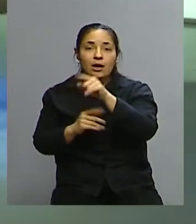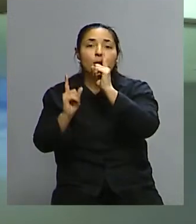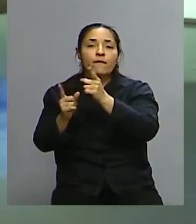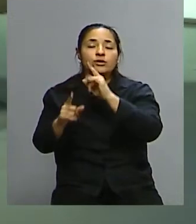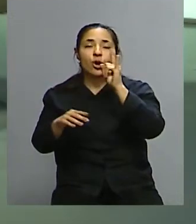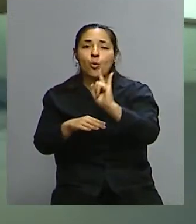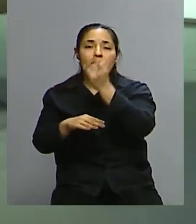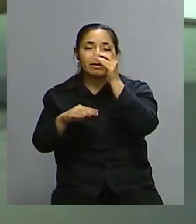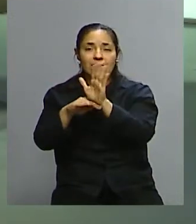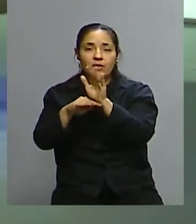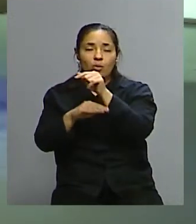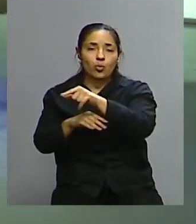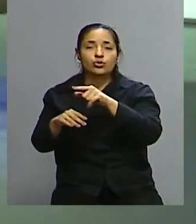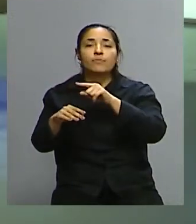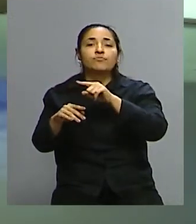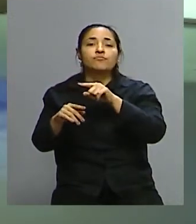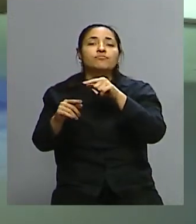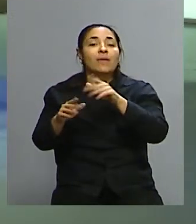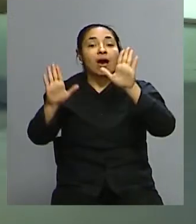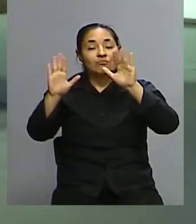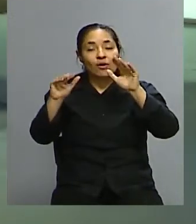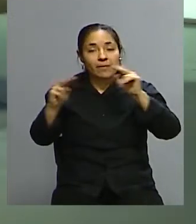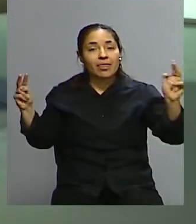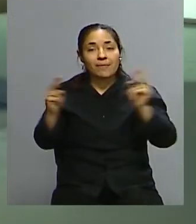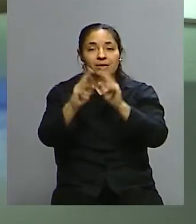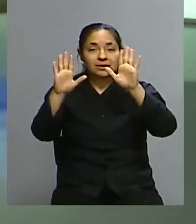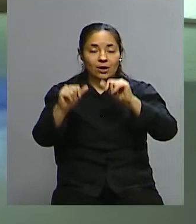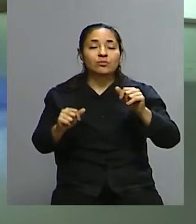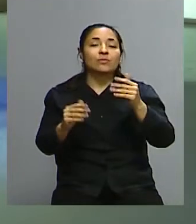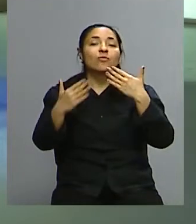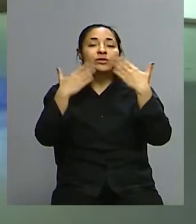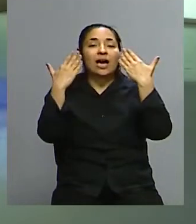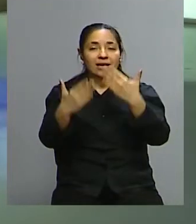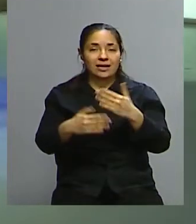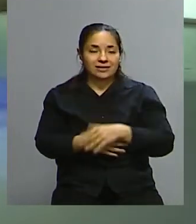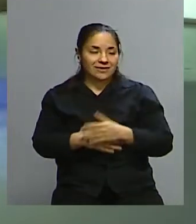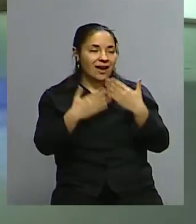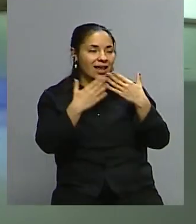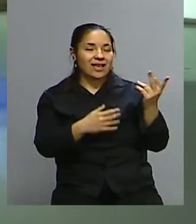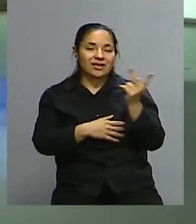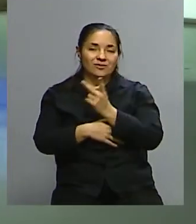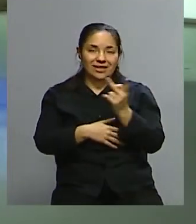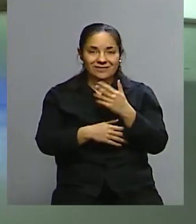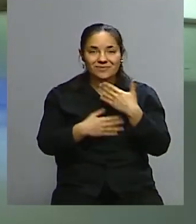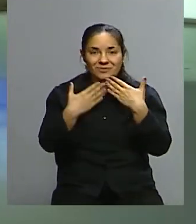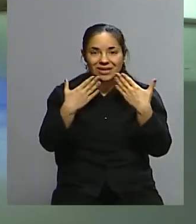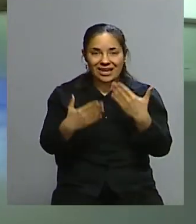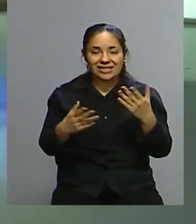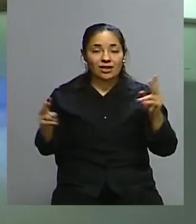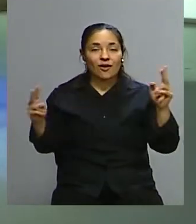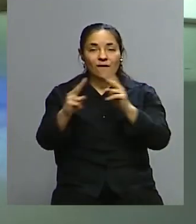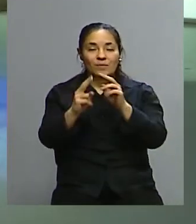nos despedimos. Será hasta la próxima edición de Chat Económico. Muchas gracias nuevamente. No, al contrario, muchísimas gracias. Hasta la próxima.